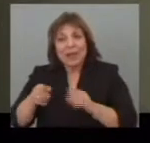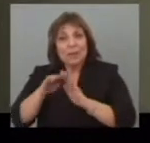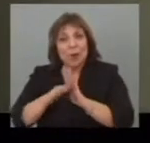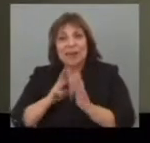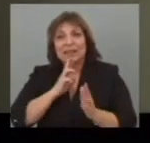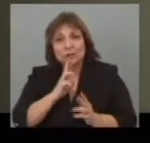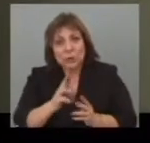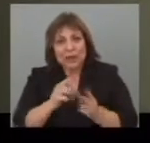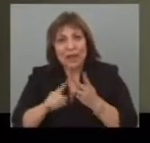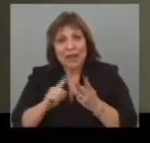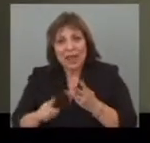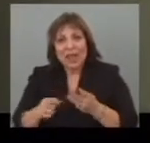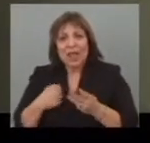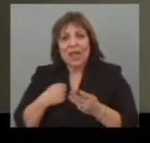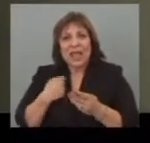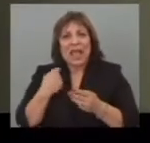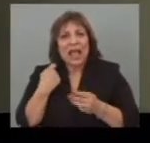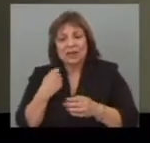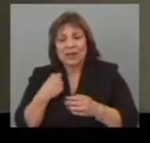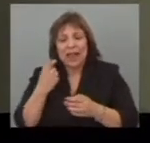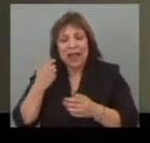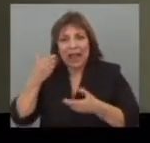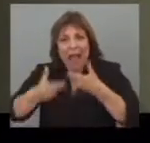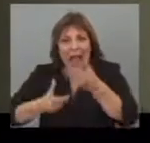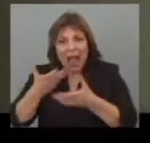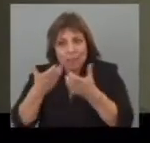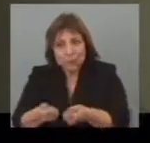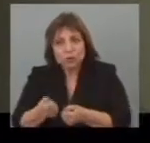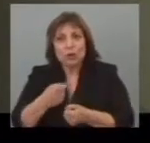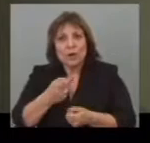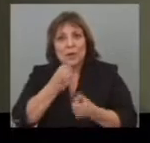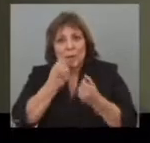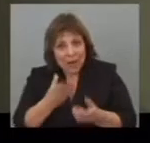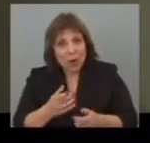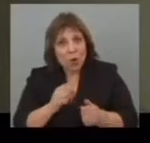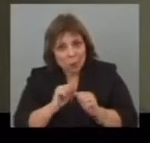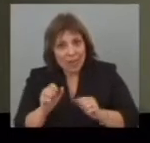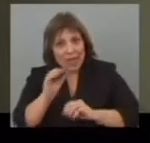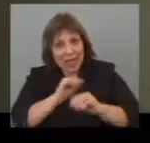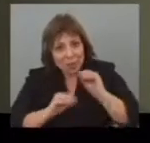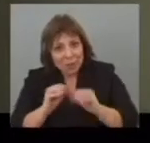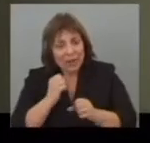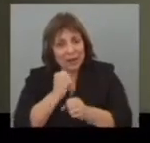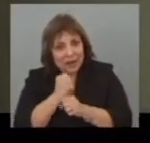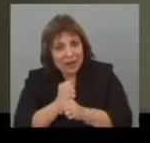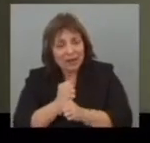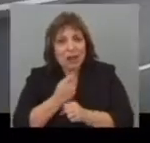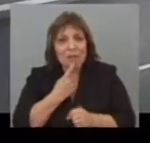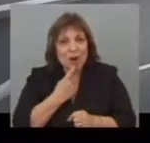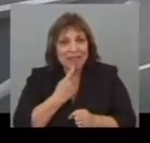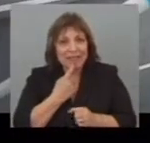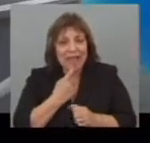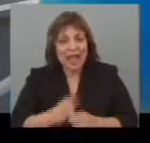programas, los insumos que allí se generan, son útiles para ustedes mejorar o elaborar determinadas políticas públicas.